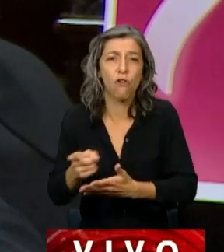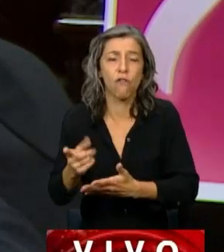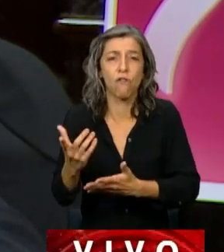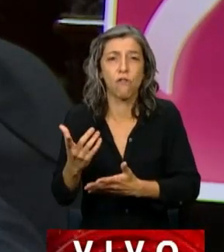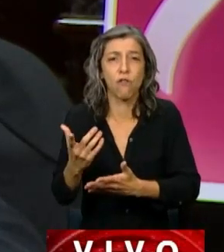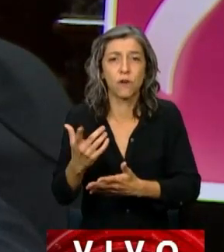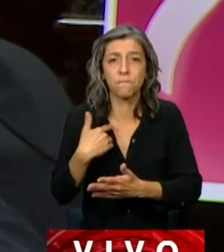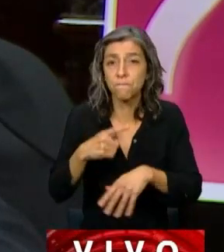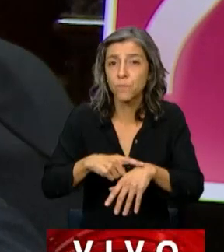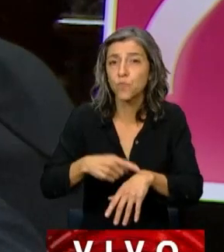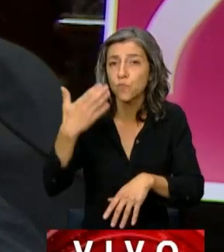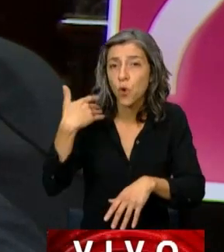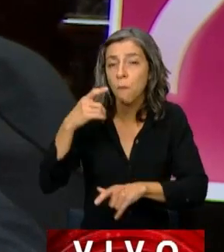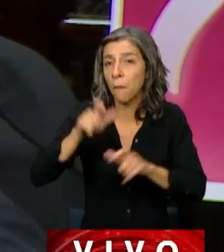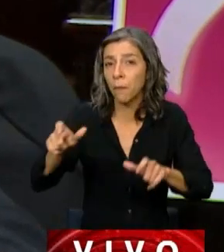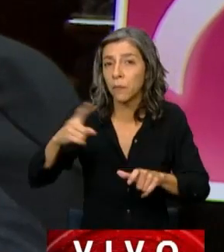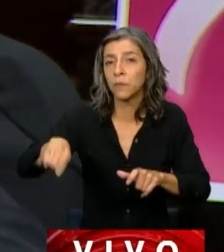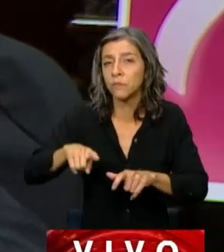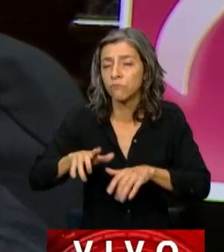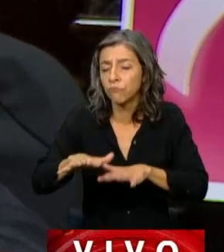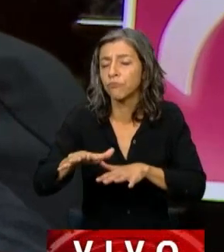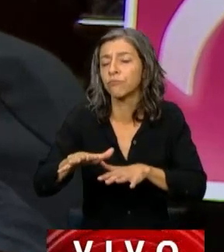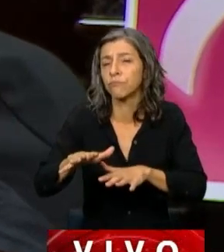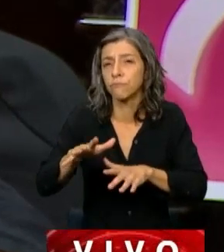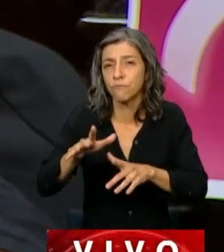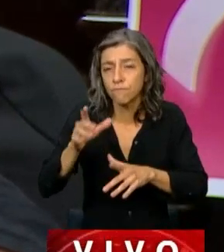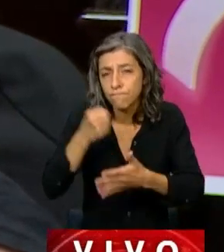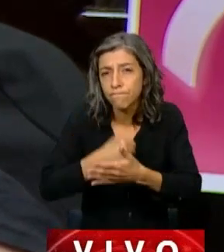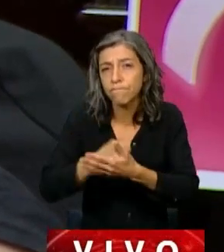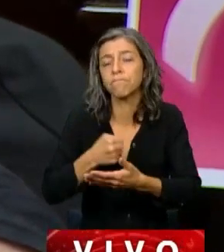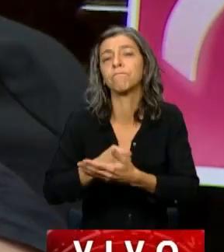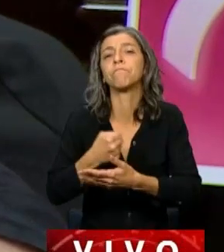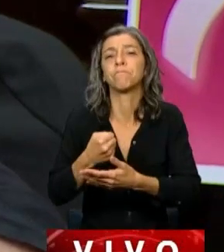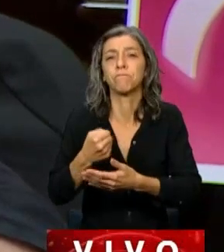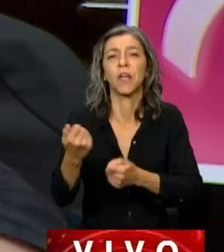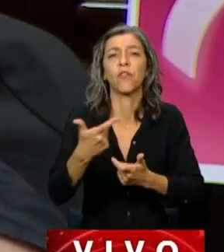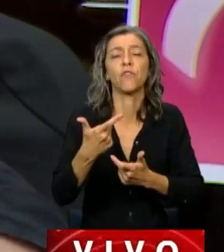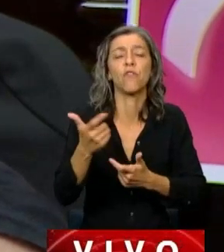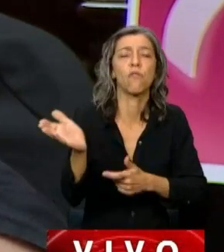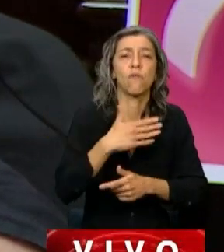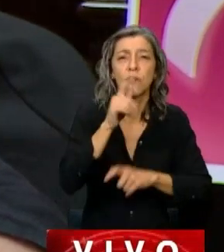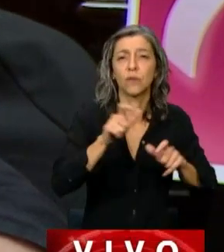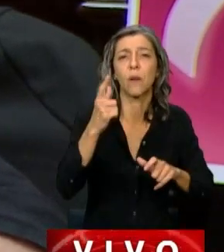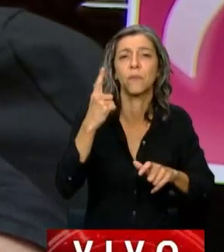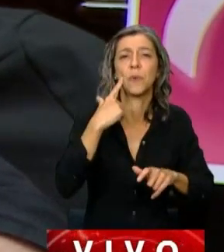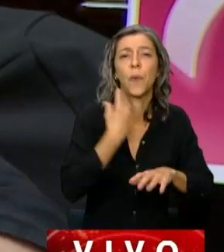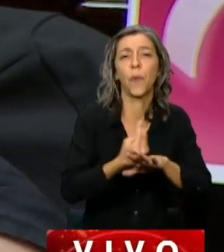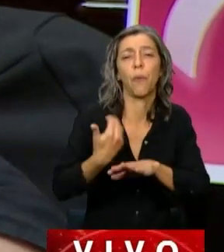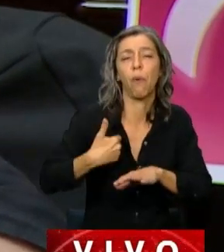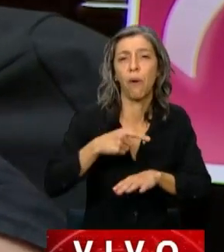lo hicieron por nosotros. También lo hicieron por cada uno de los argentinos y para que esto no se repita.